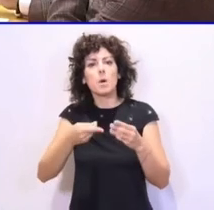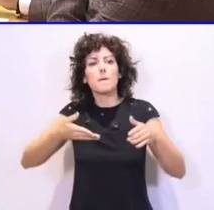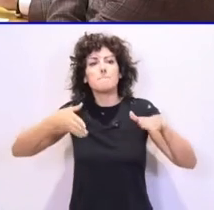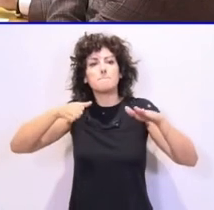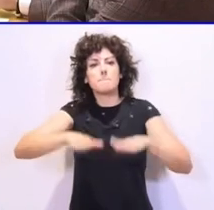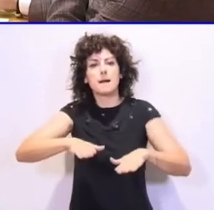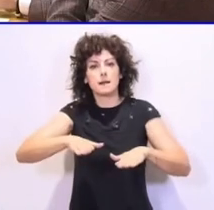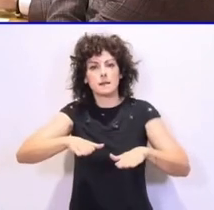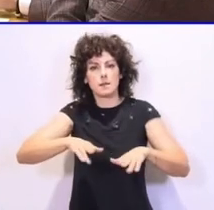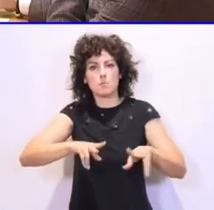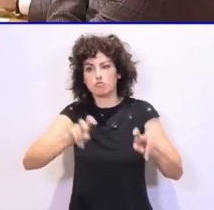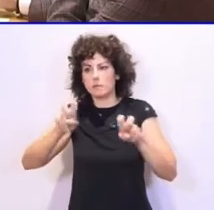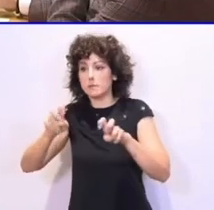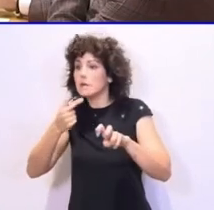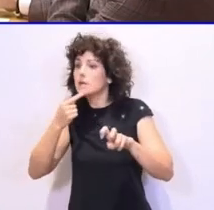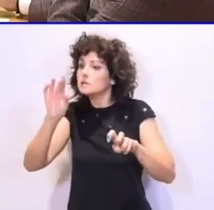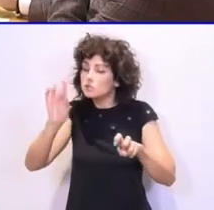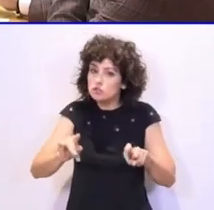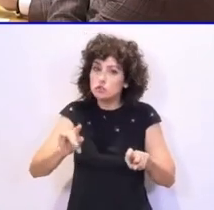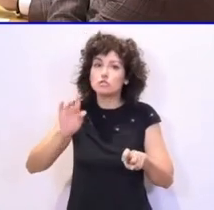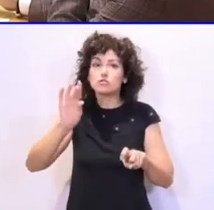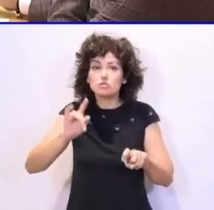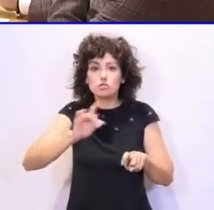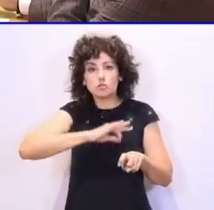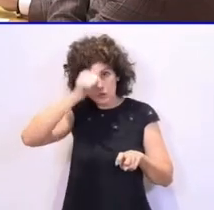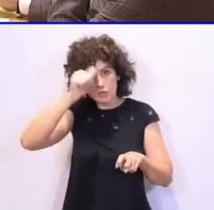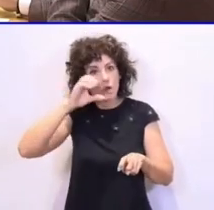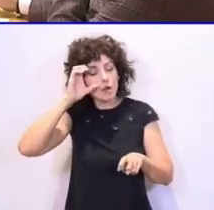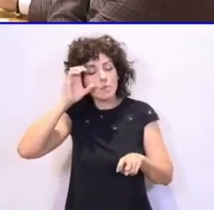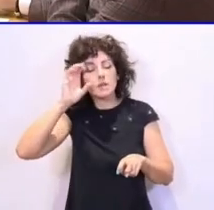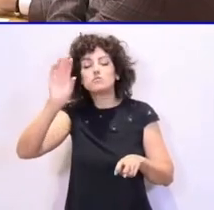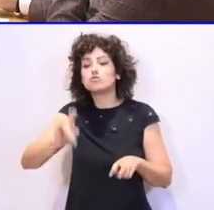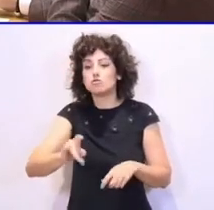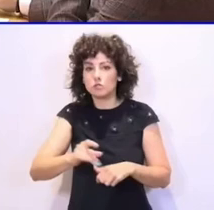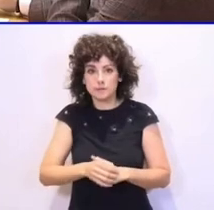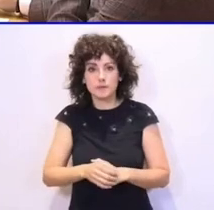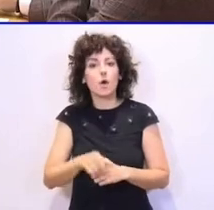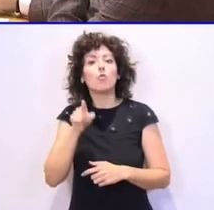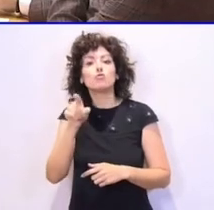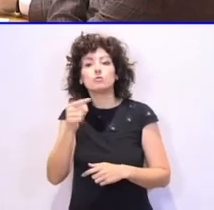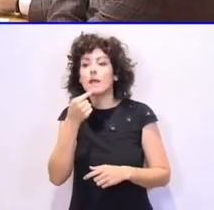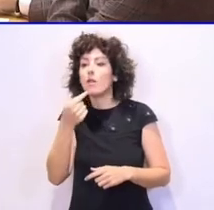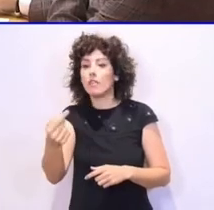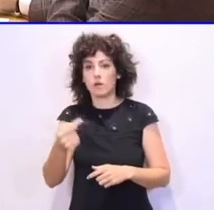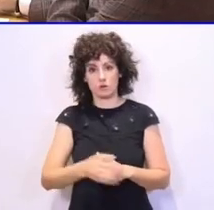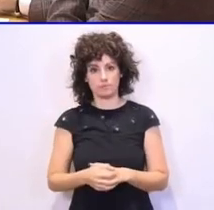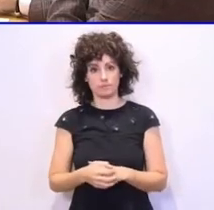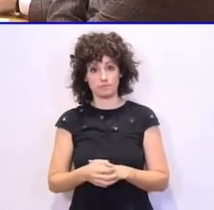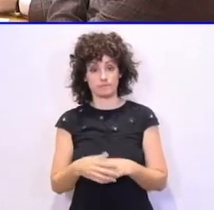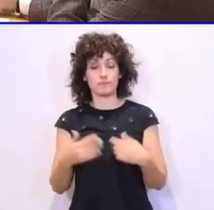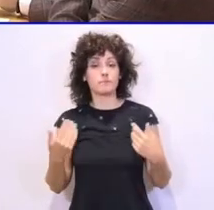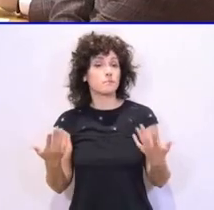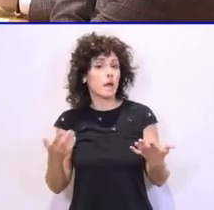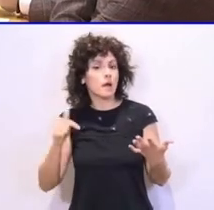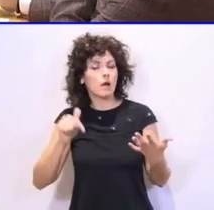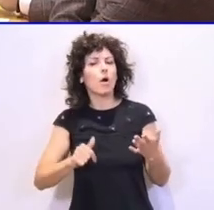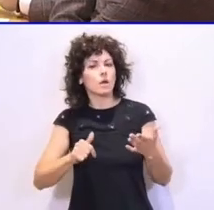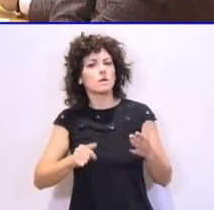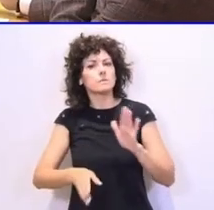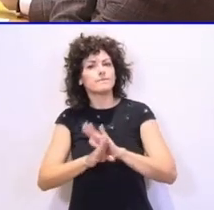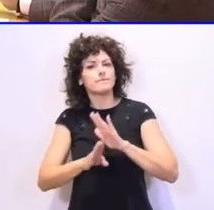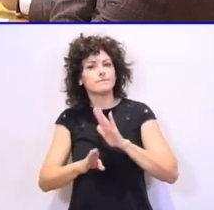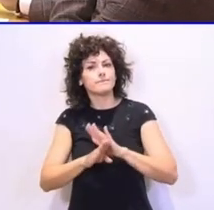serie de cuestiones Sí señor sí señor capellán sí señor capellán usted lo dijo y sin embargo hoy seguimos